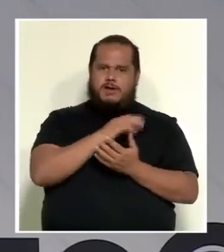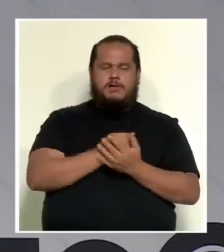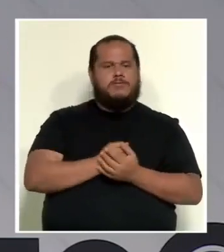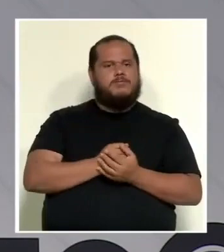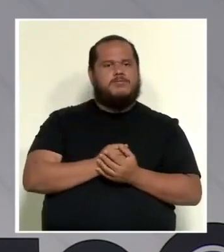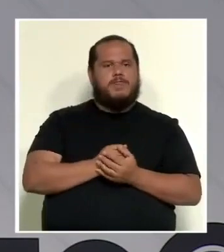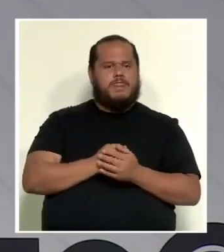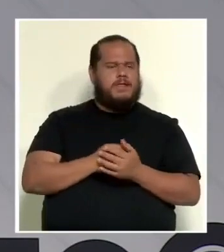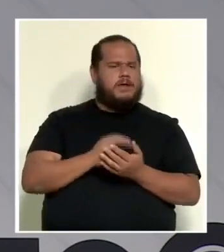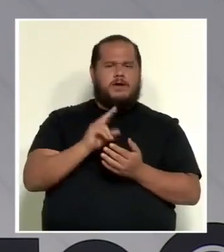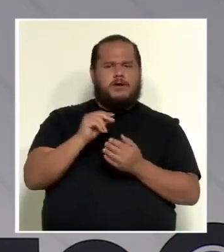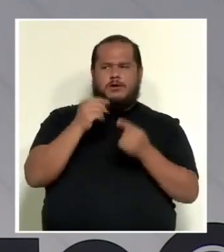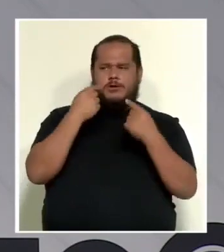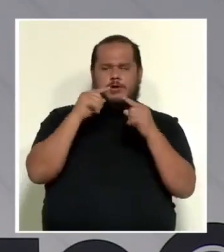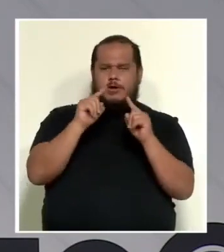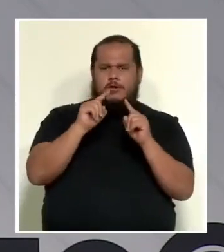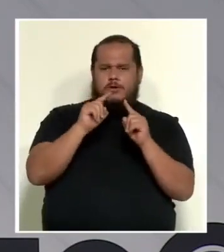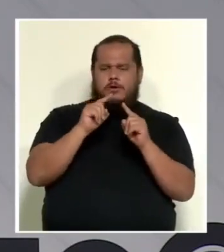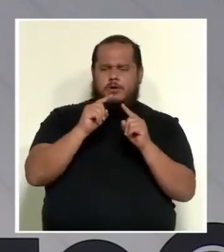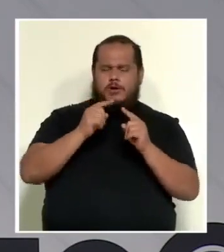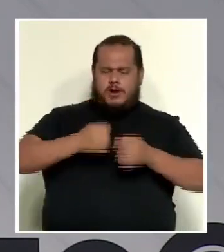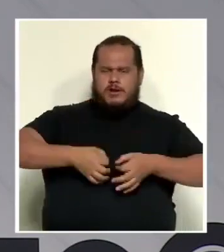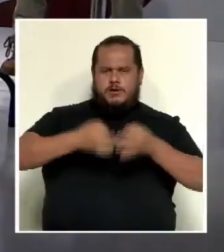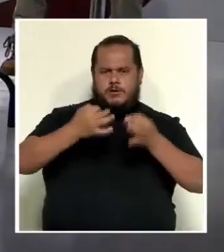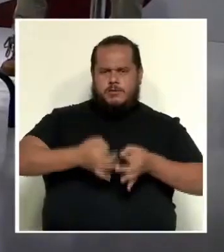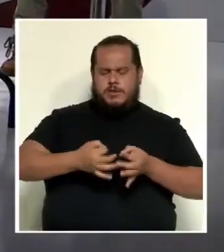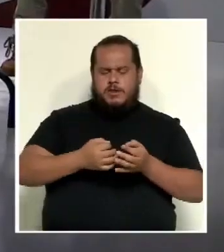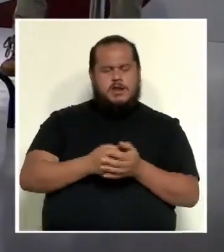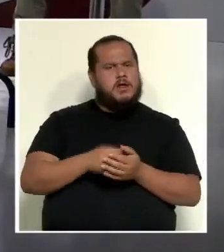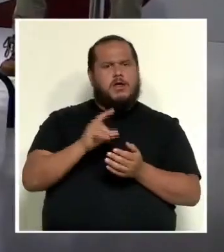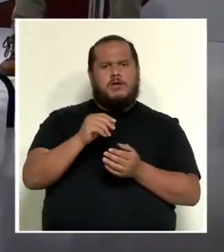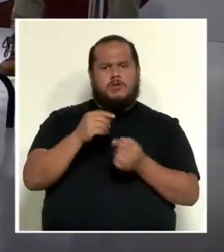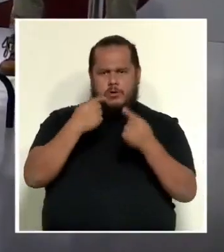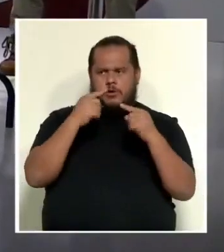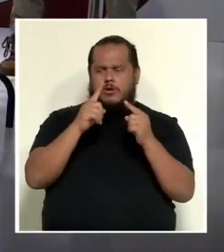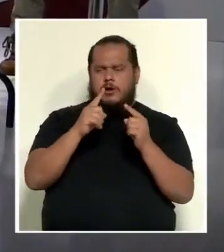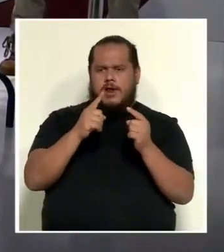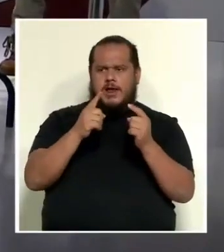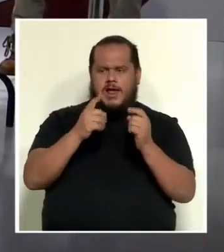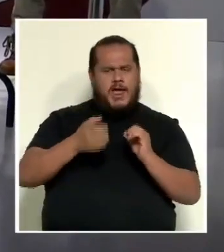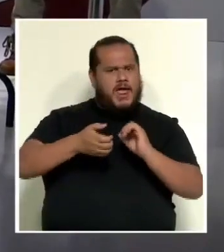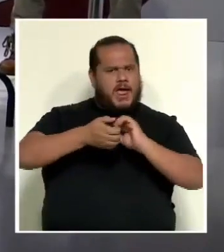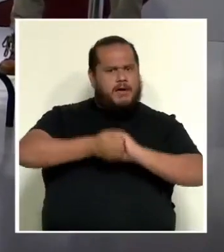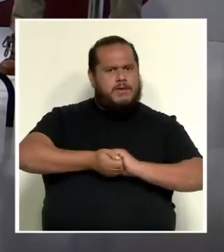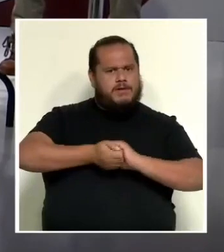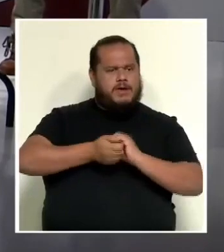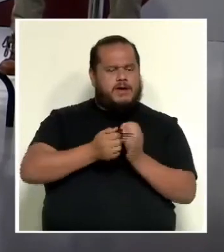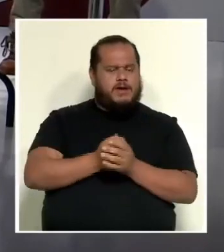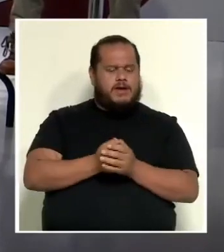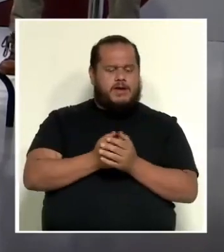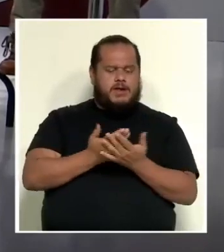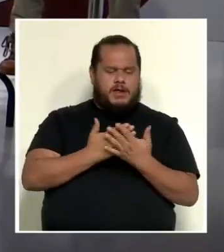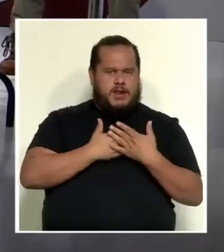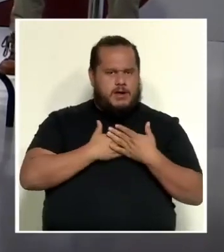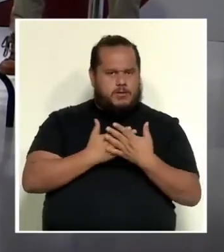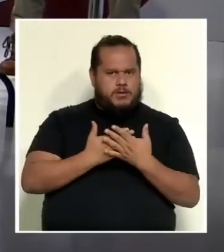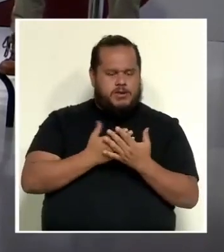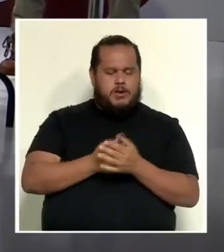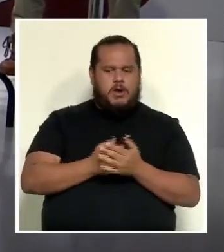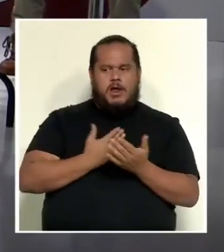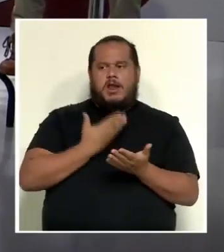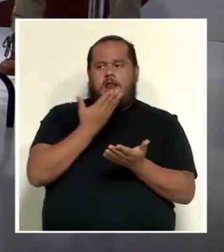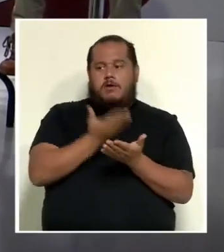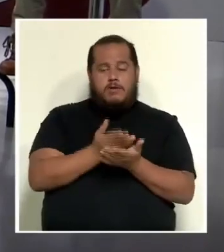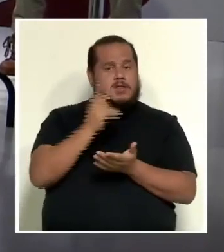no logran convencer, no logran amarrar la convicción. Los candidatos, la